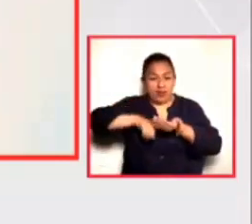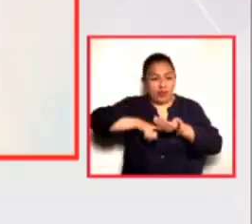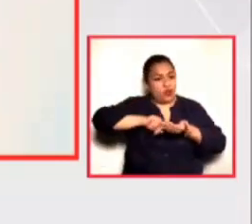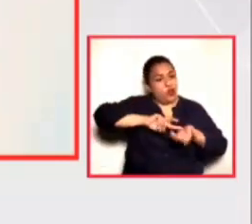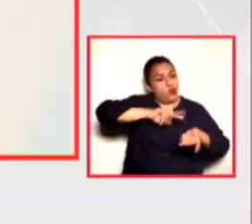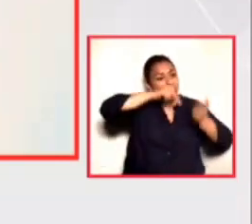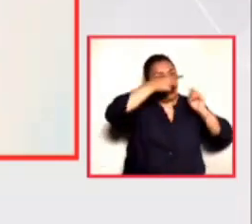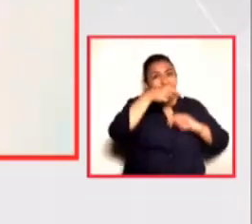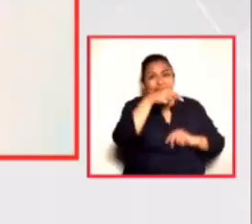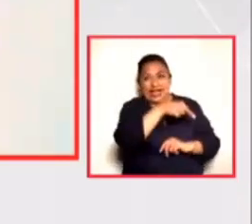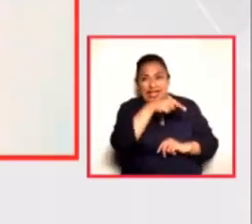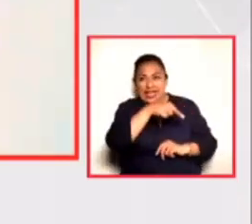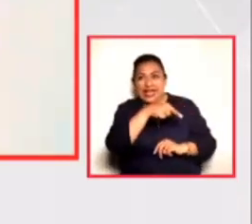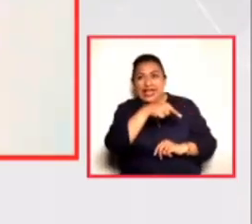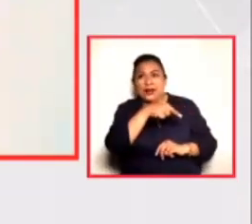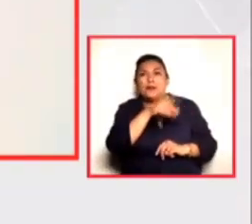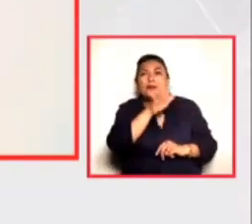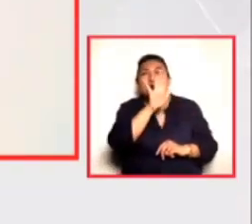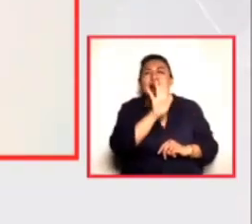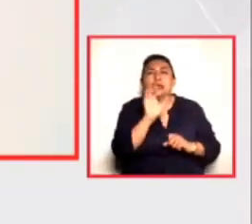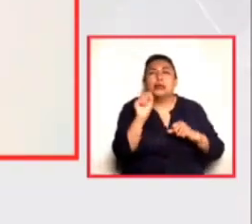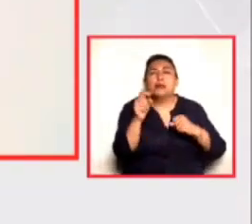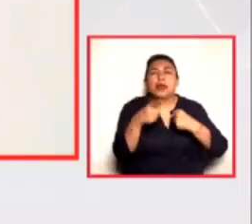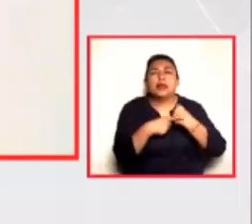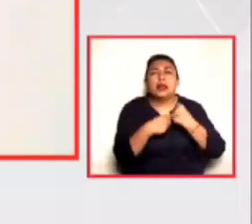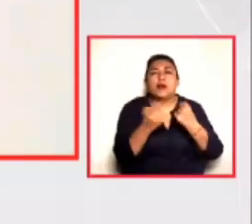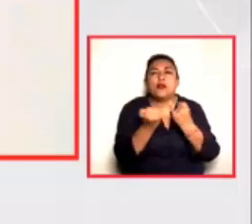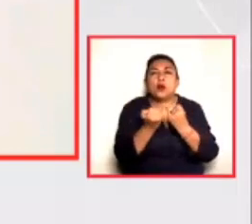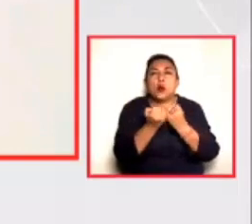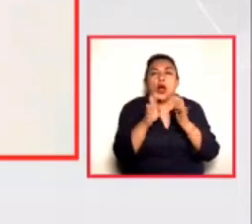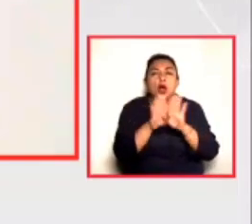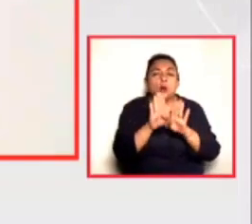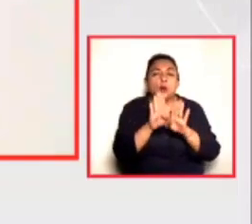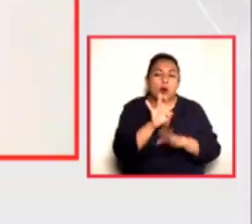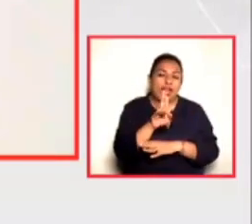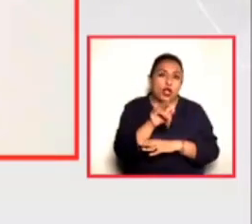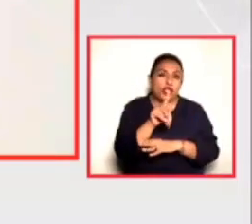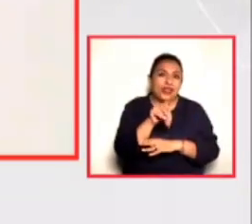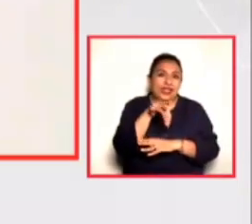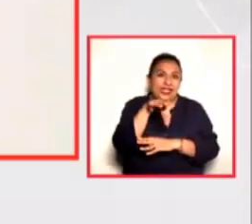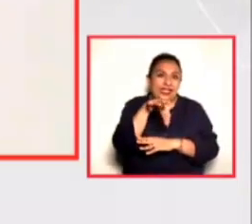una, diría yo, una metáfora de lo que es el erotismo, que es algo,